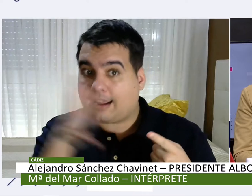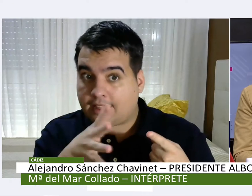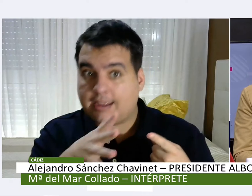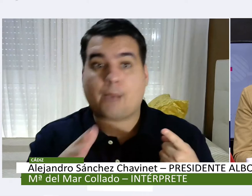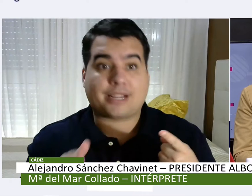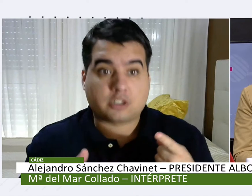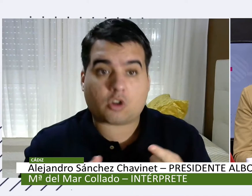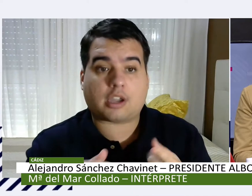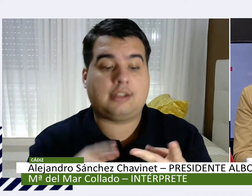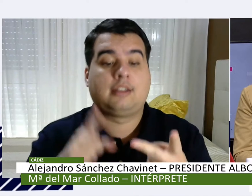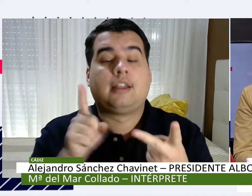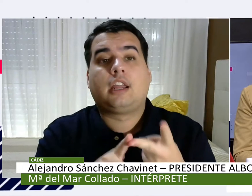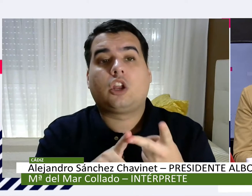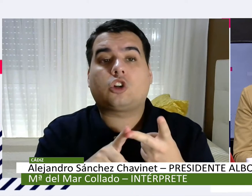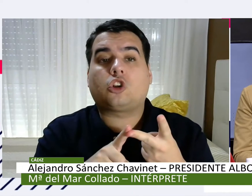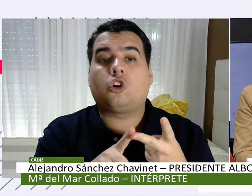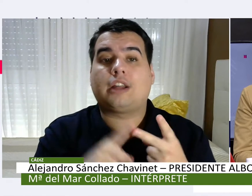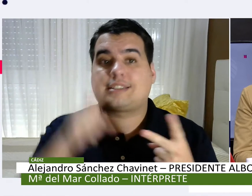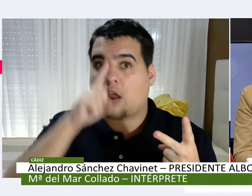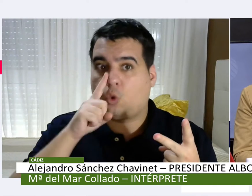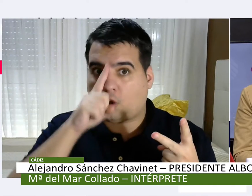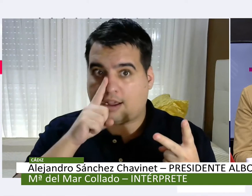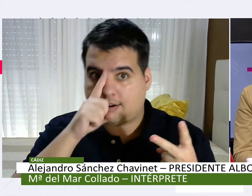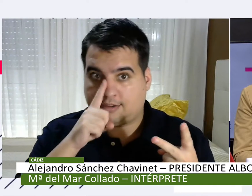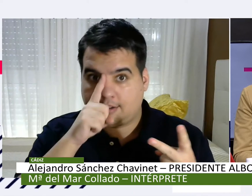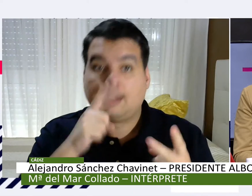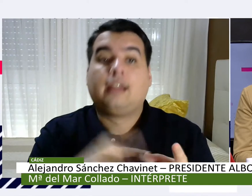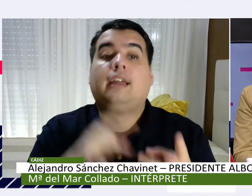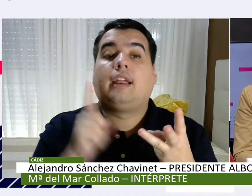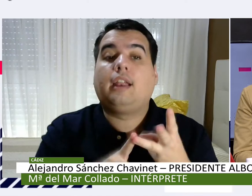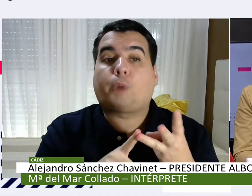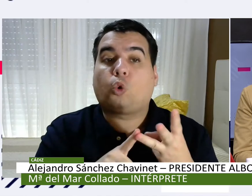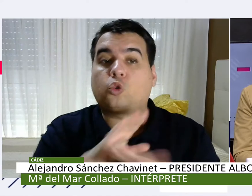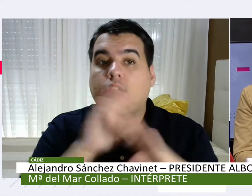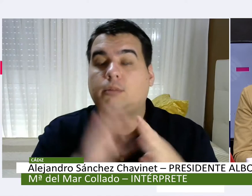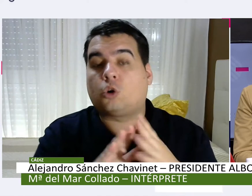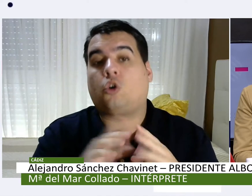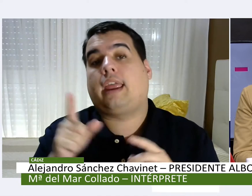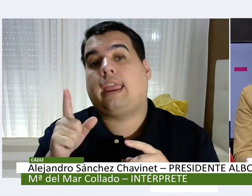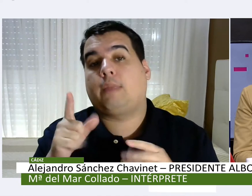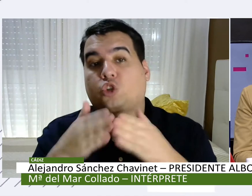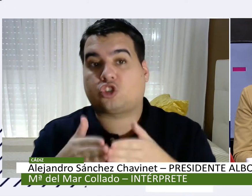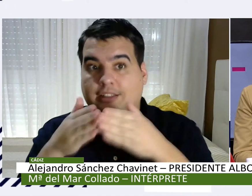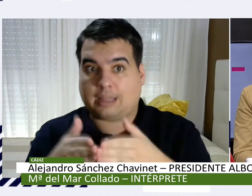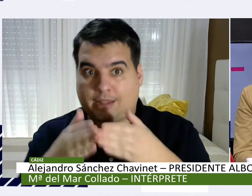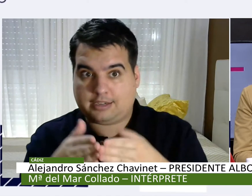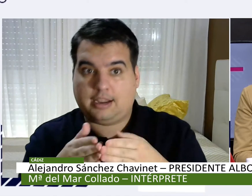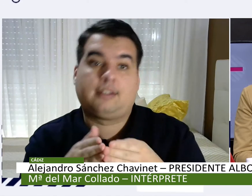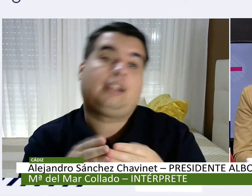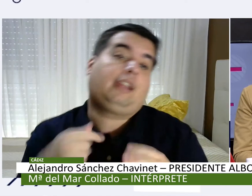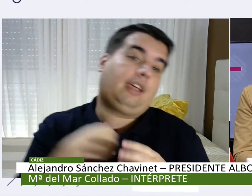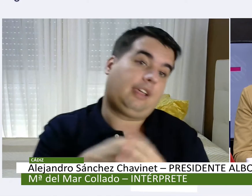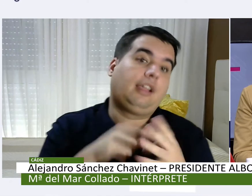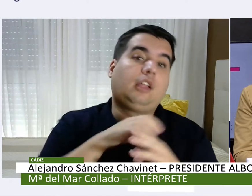en Jerez, la Pasoja, y otro está en Lunja. Y por último, en Puerto Santa